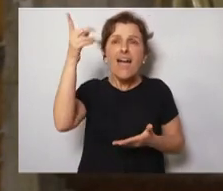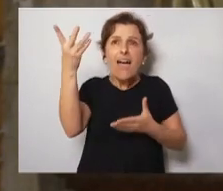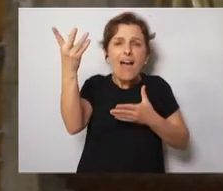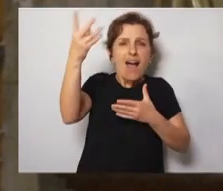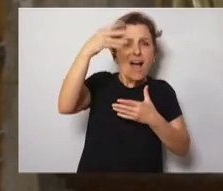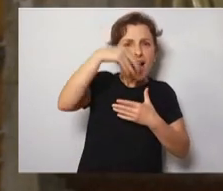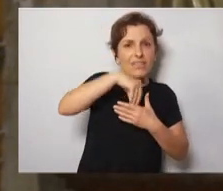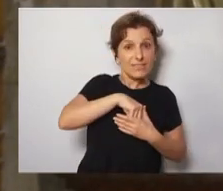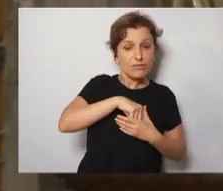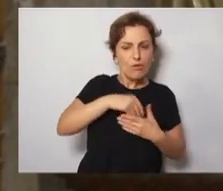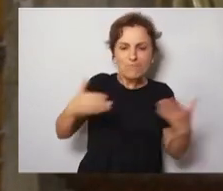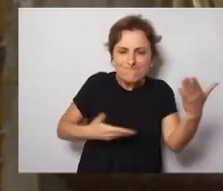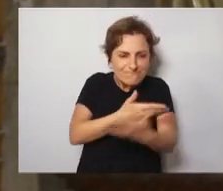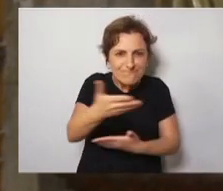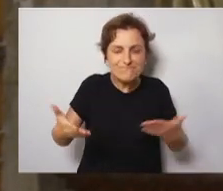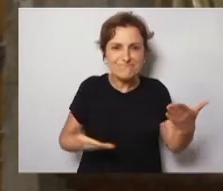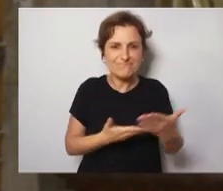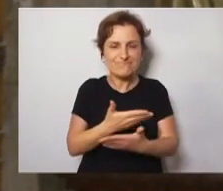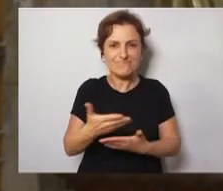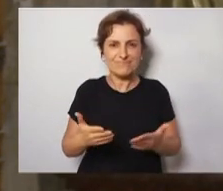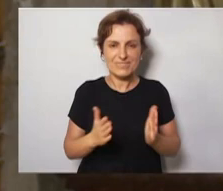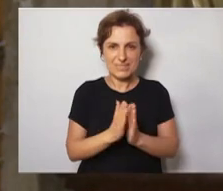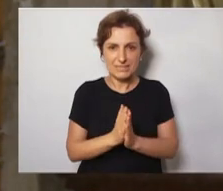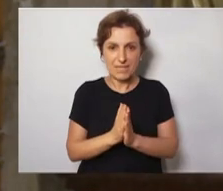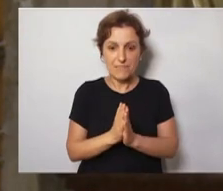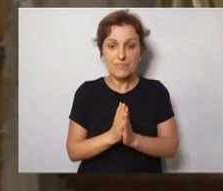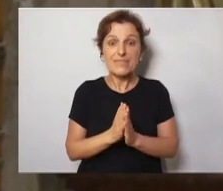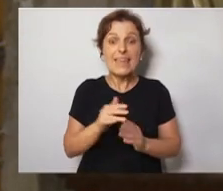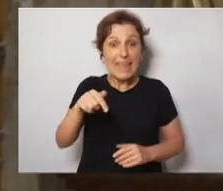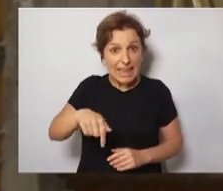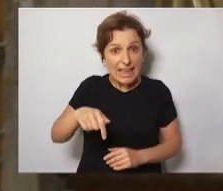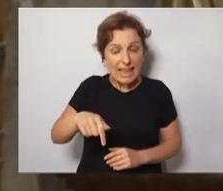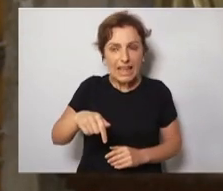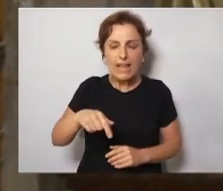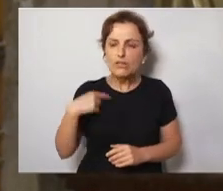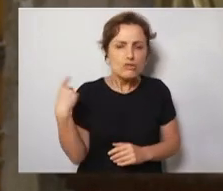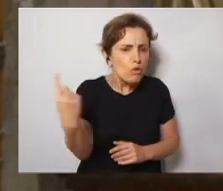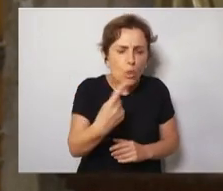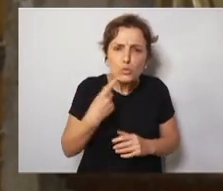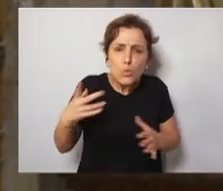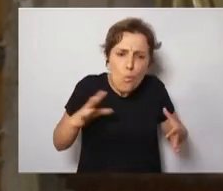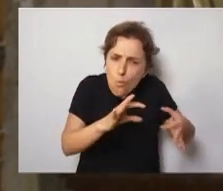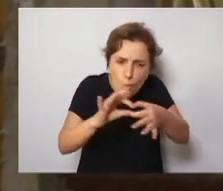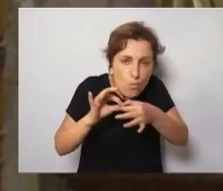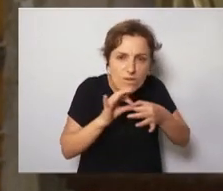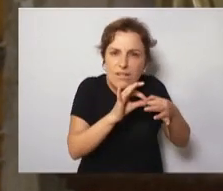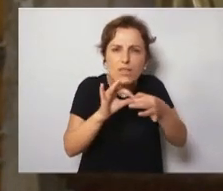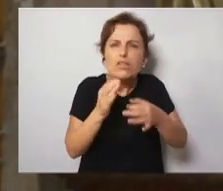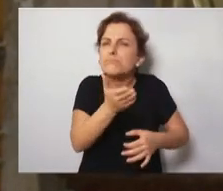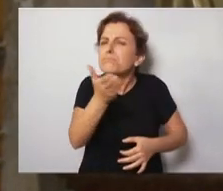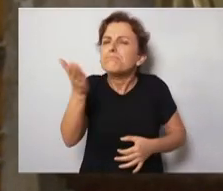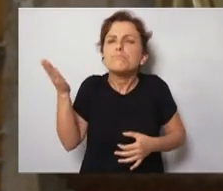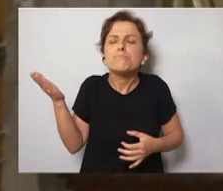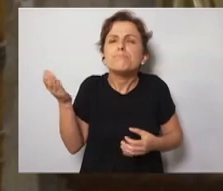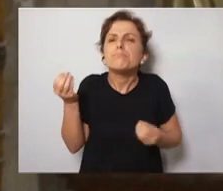su ministerio y participar en él en esta santa misa nos unimos en la oración por todos los hermanos